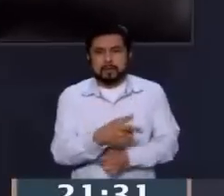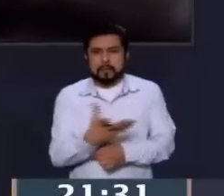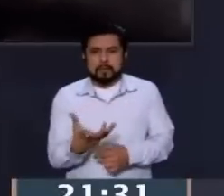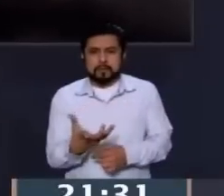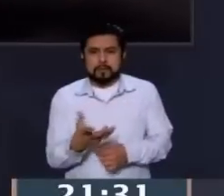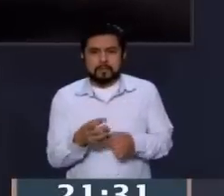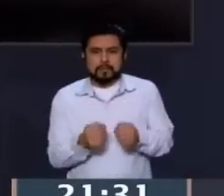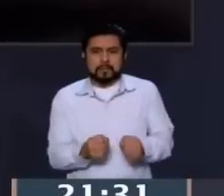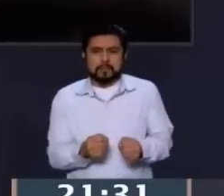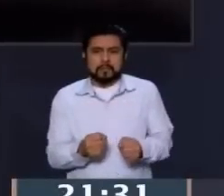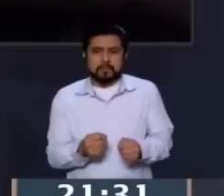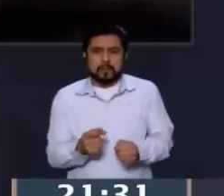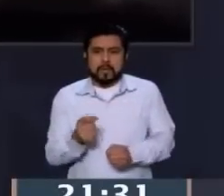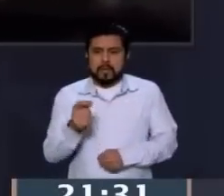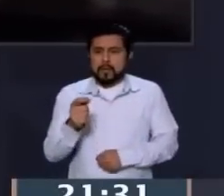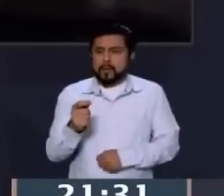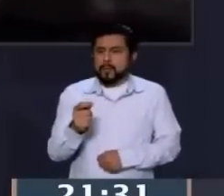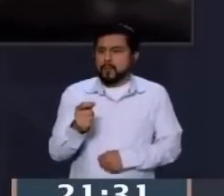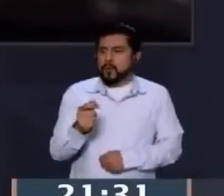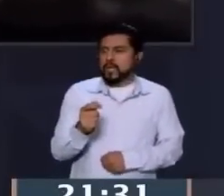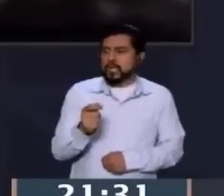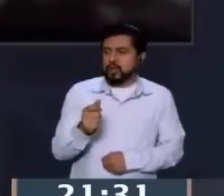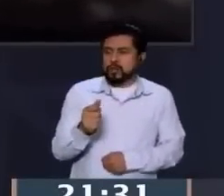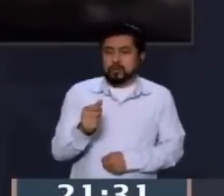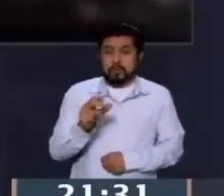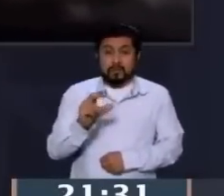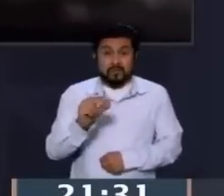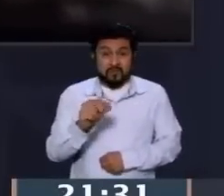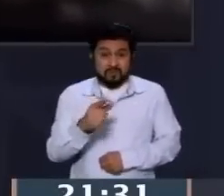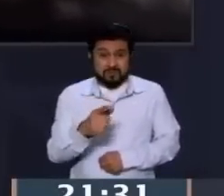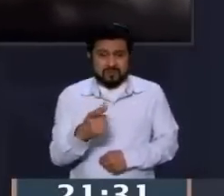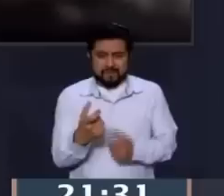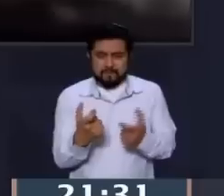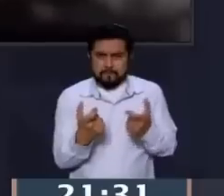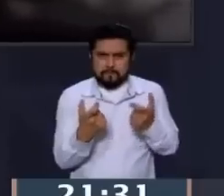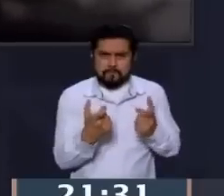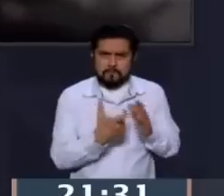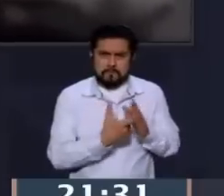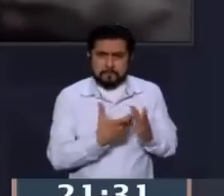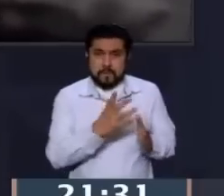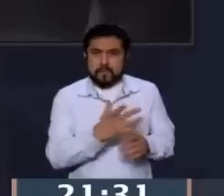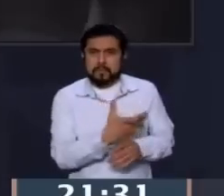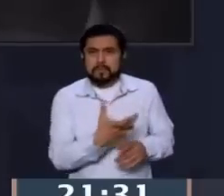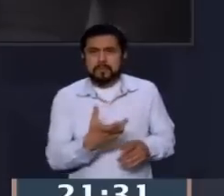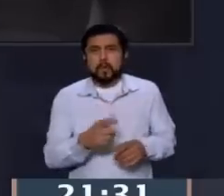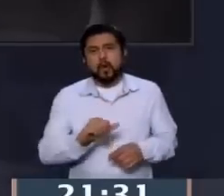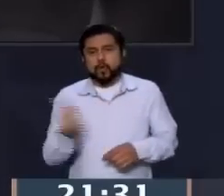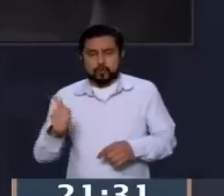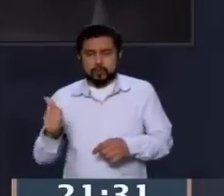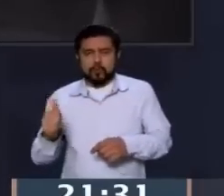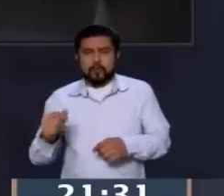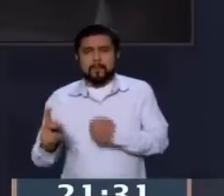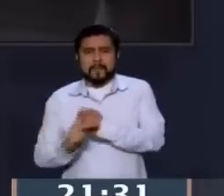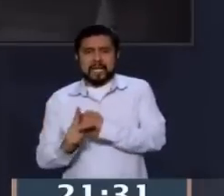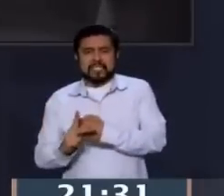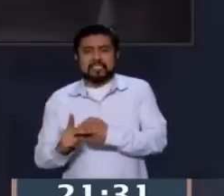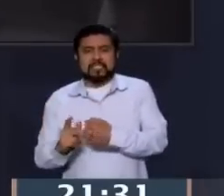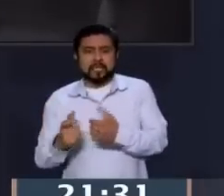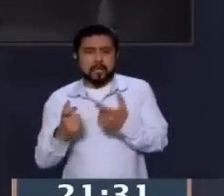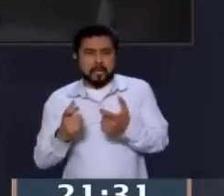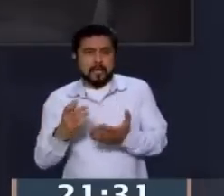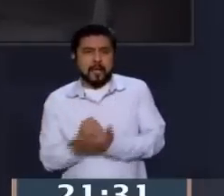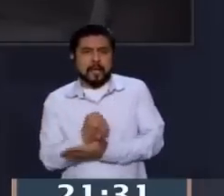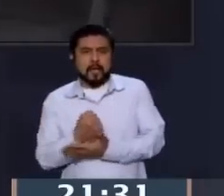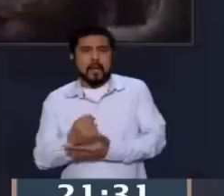pero no no pocas ni ni un porcentaje pequeño sino bastante el otro gran ganador pues es Rusia Rusia terminó vendiendo